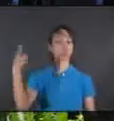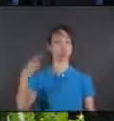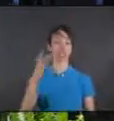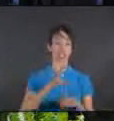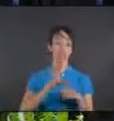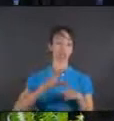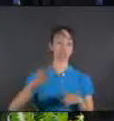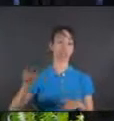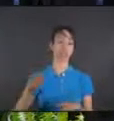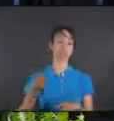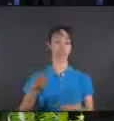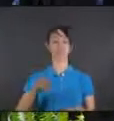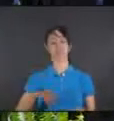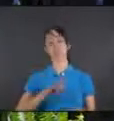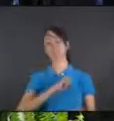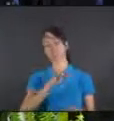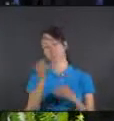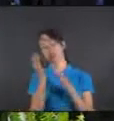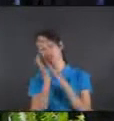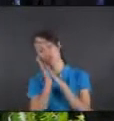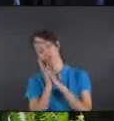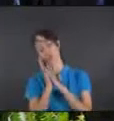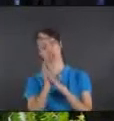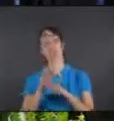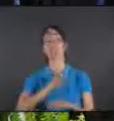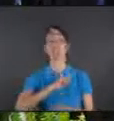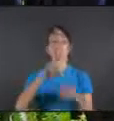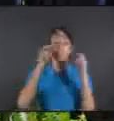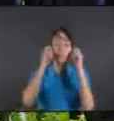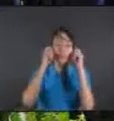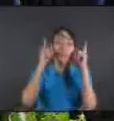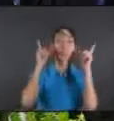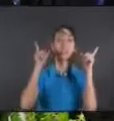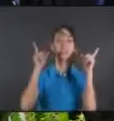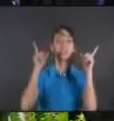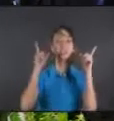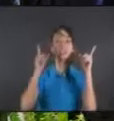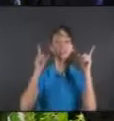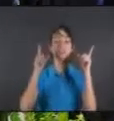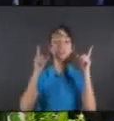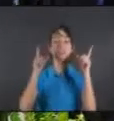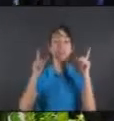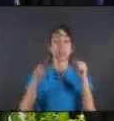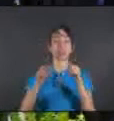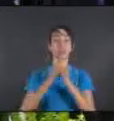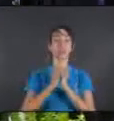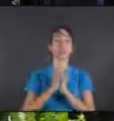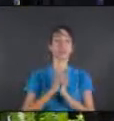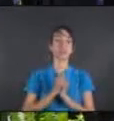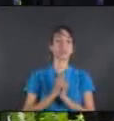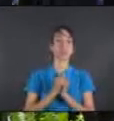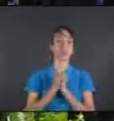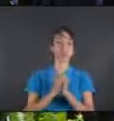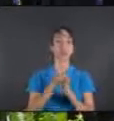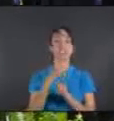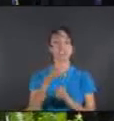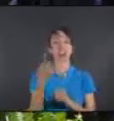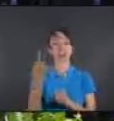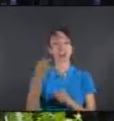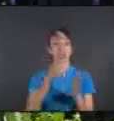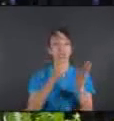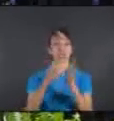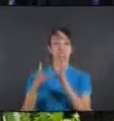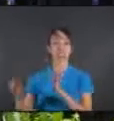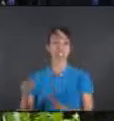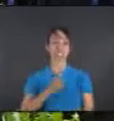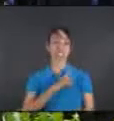colocar dimensionalmente, precisamente en la posición de reiniciar su vida espiritual.